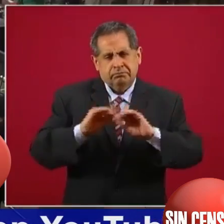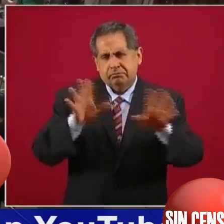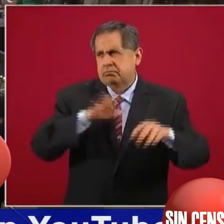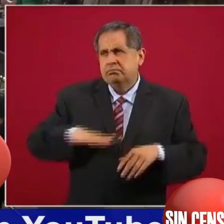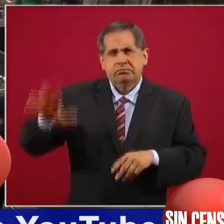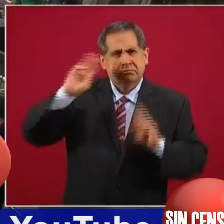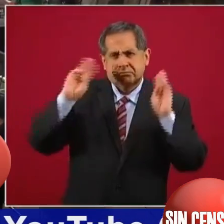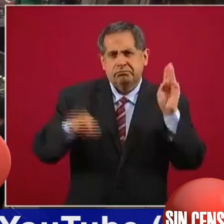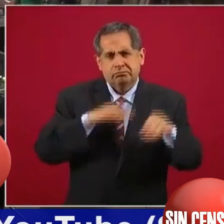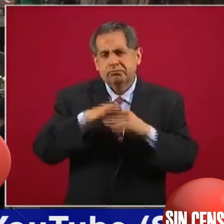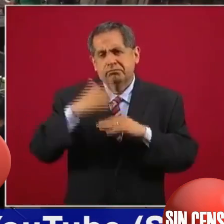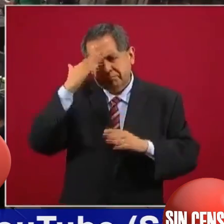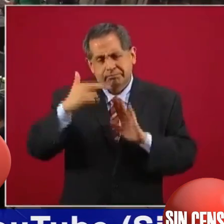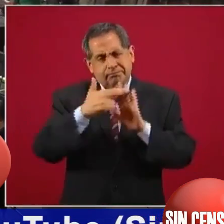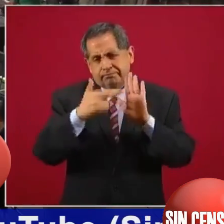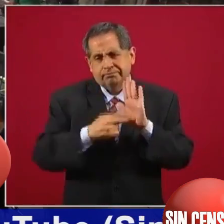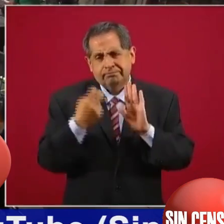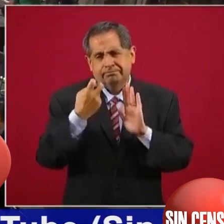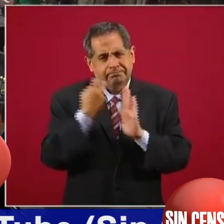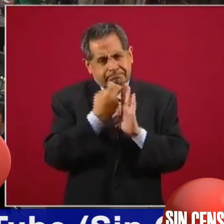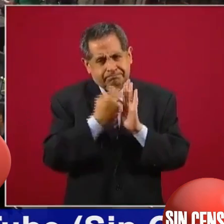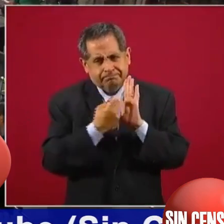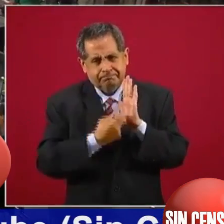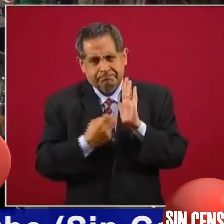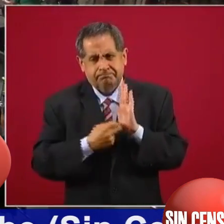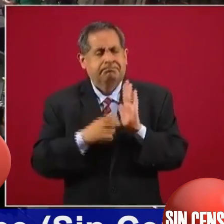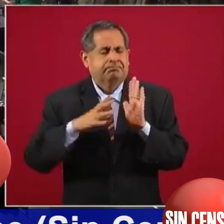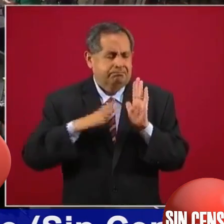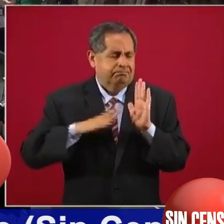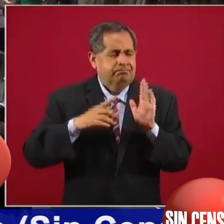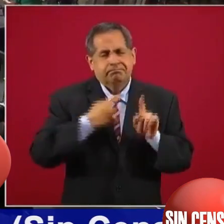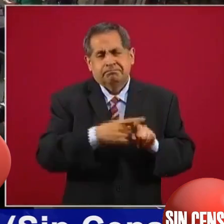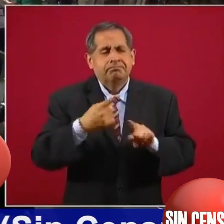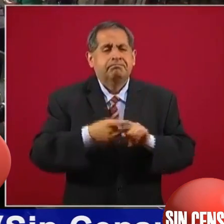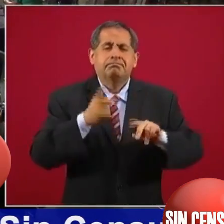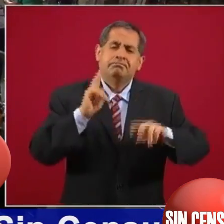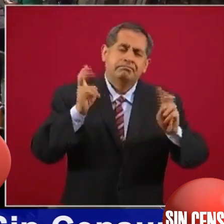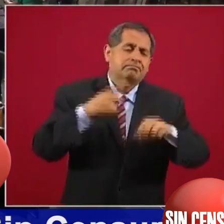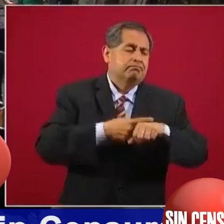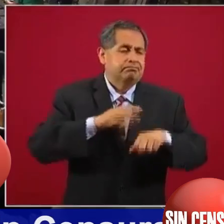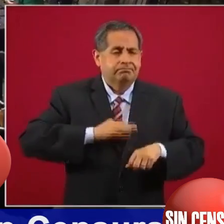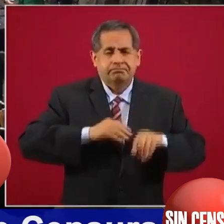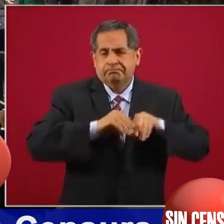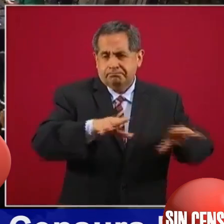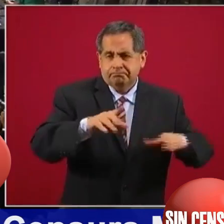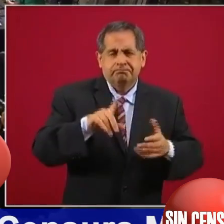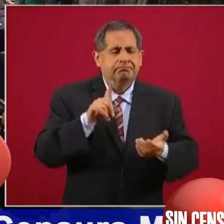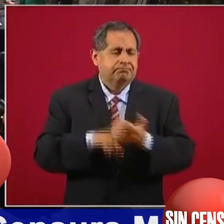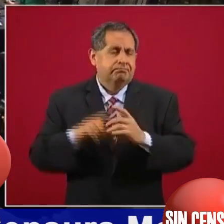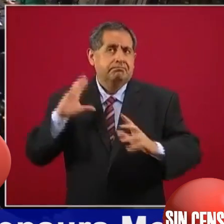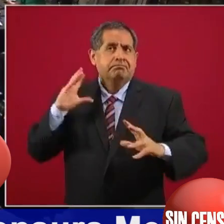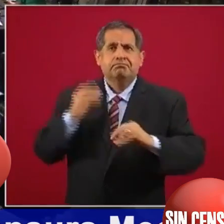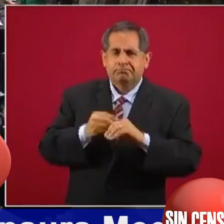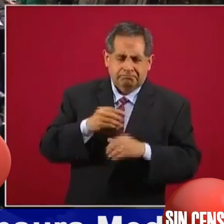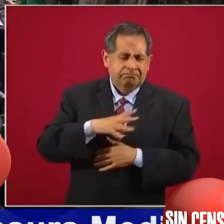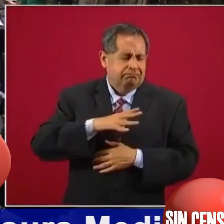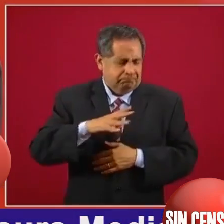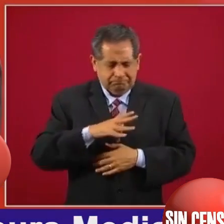pública mundial y nacional, se hace para múltiples enfermedades infecciosas y lo hemos hecho a lo largo de toda la